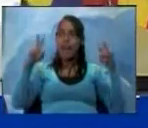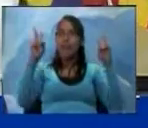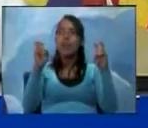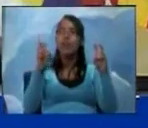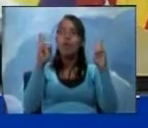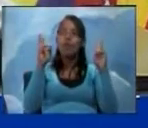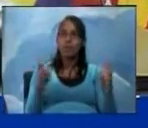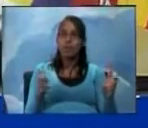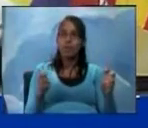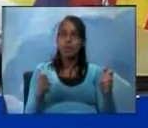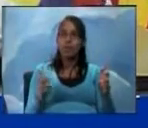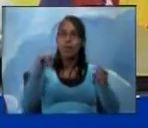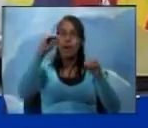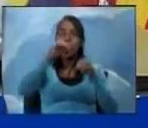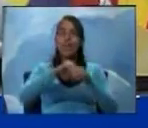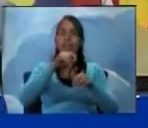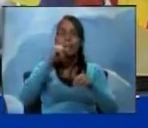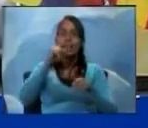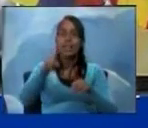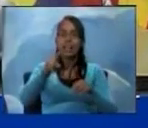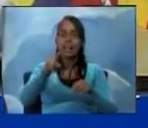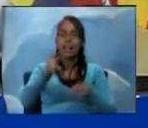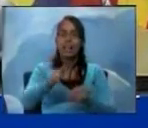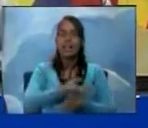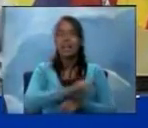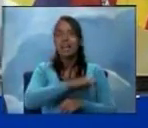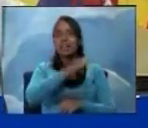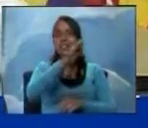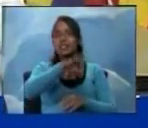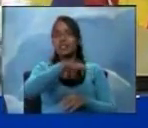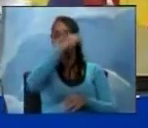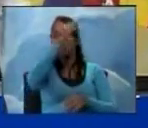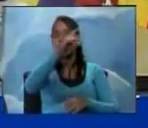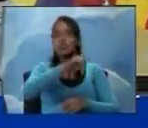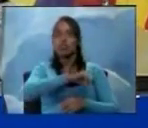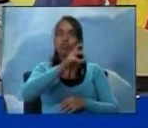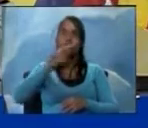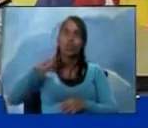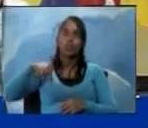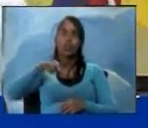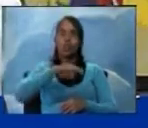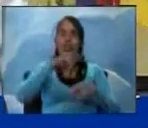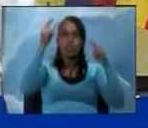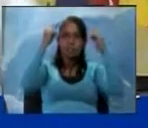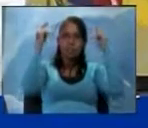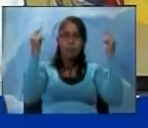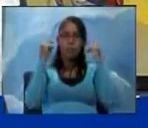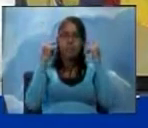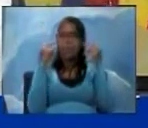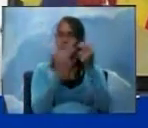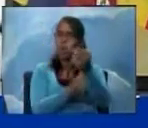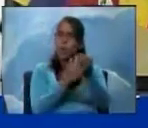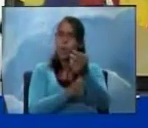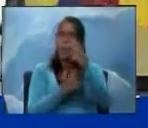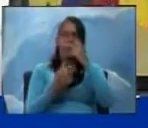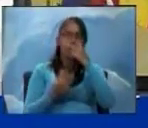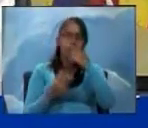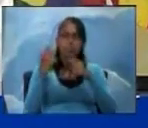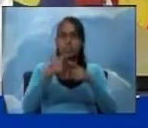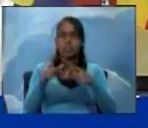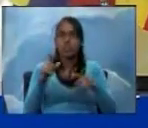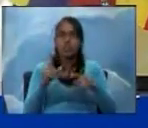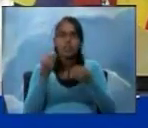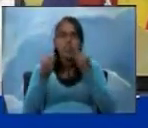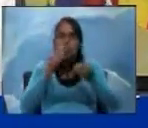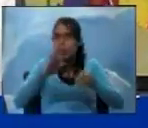renovemos en el espíritu de nuestra mente. Ay, hermano Puerta, pero ¿cómo me puedo